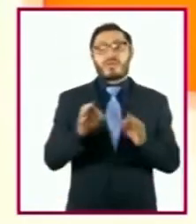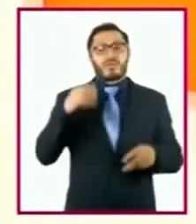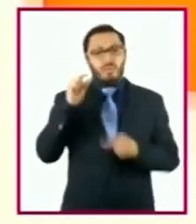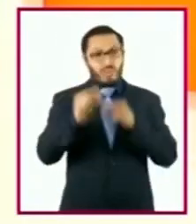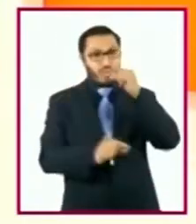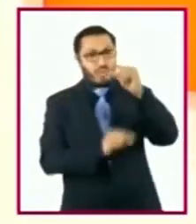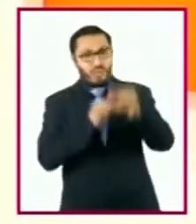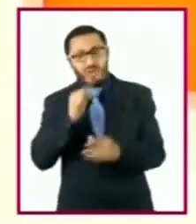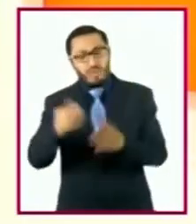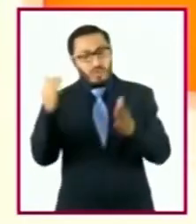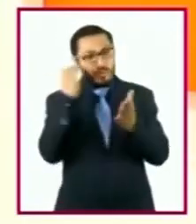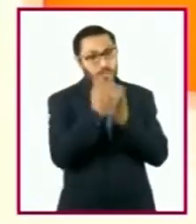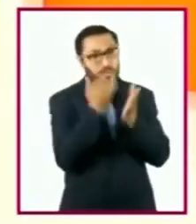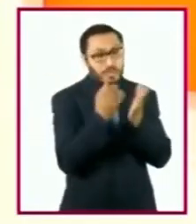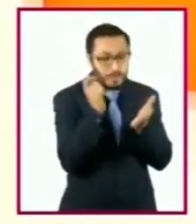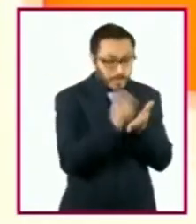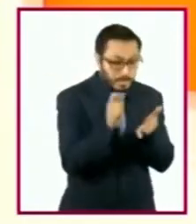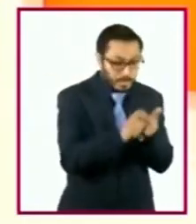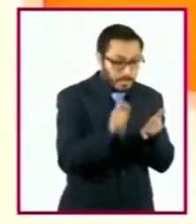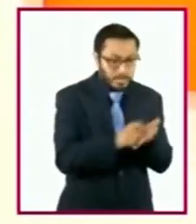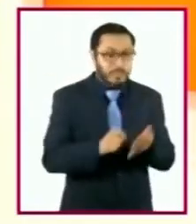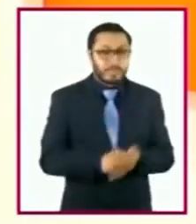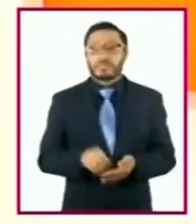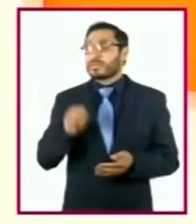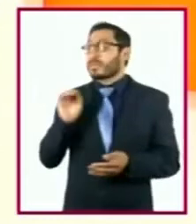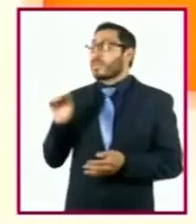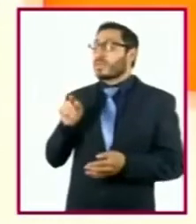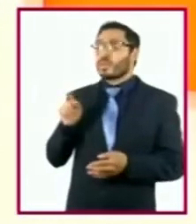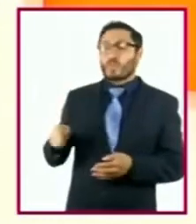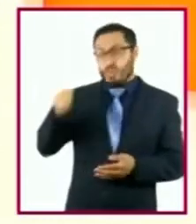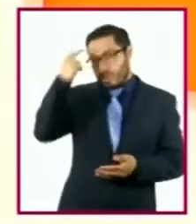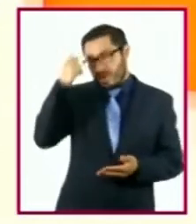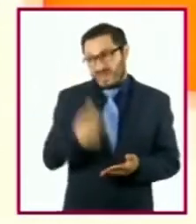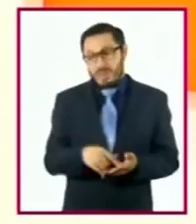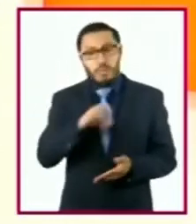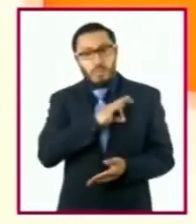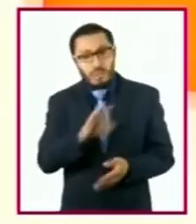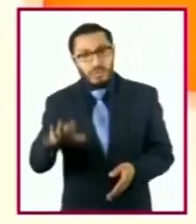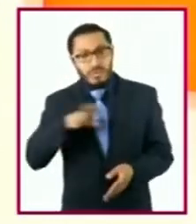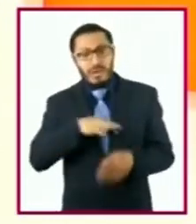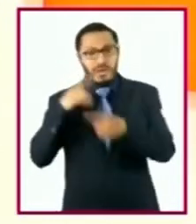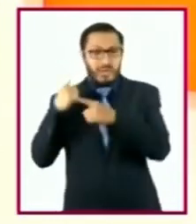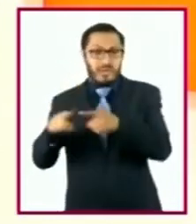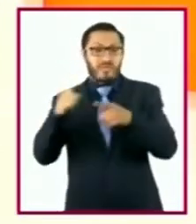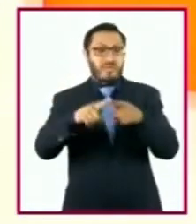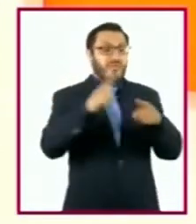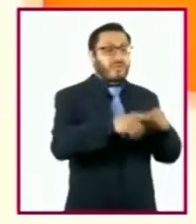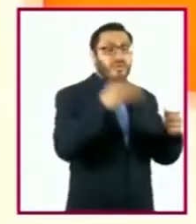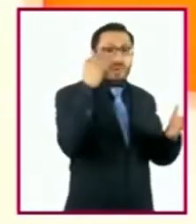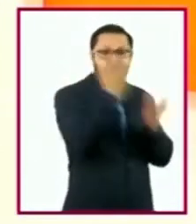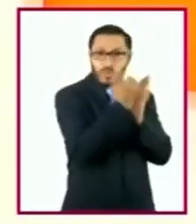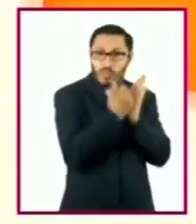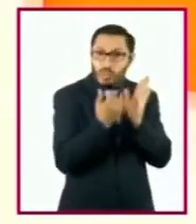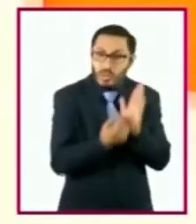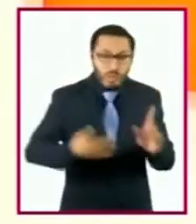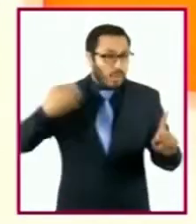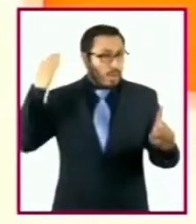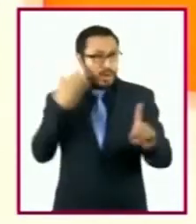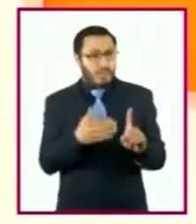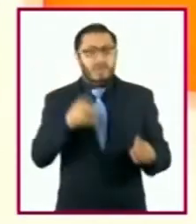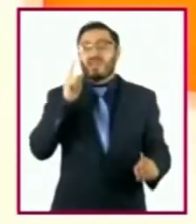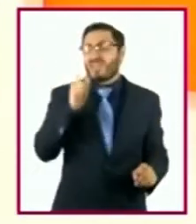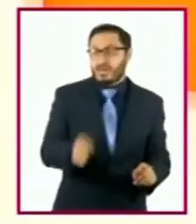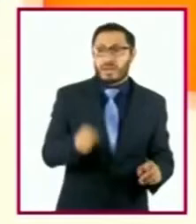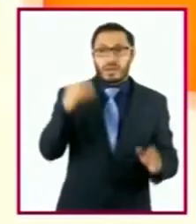visualizarlas. Doctora, ¿considera usted que podemos tener distintas aspiraciones? Es decir, ¿esas